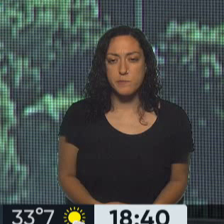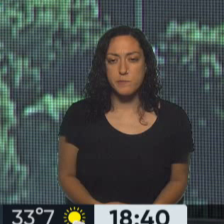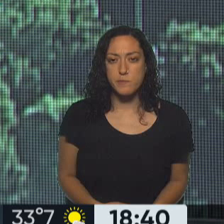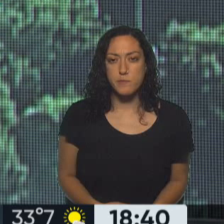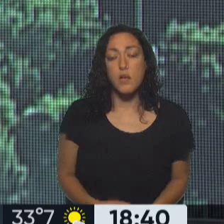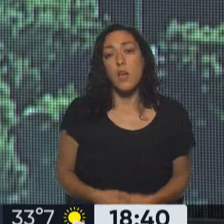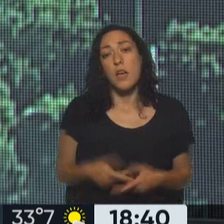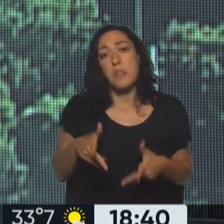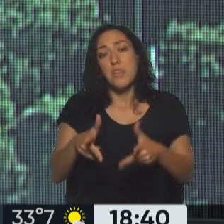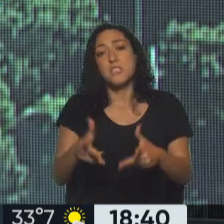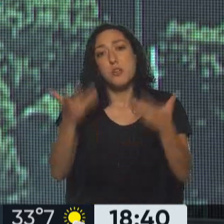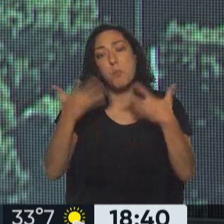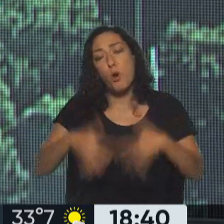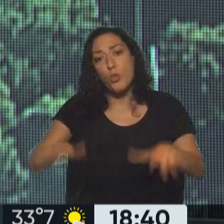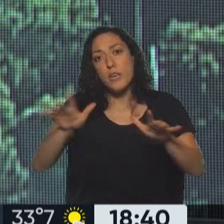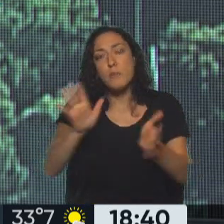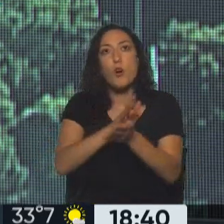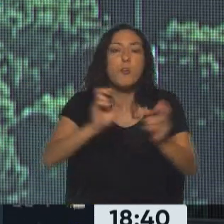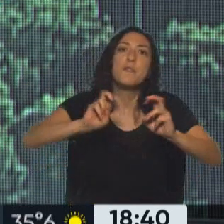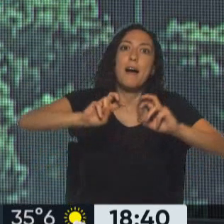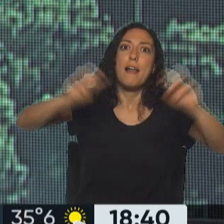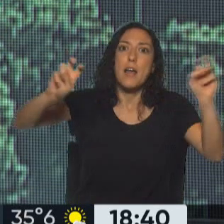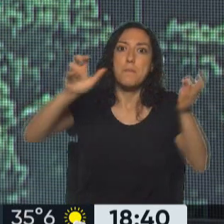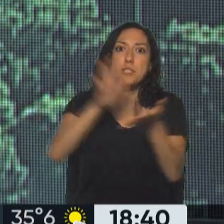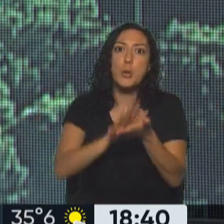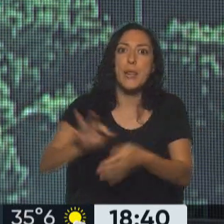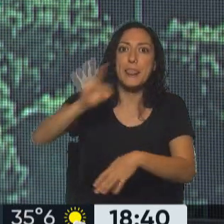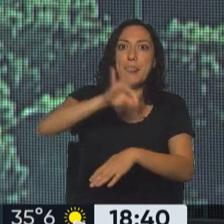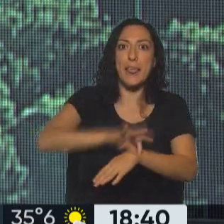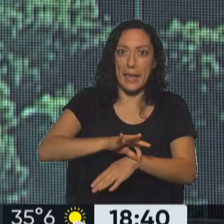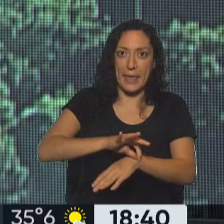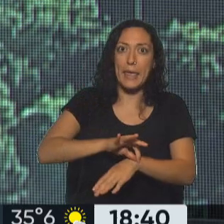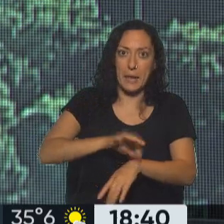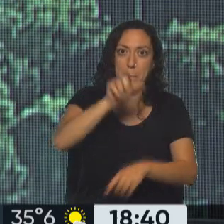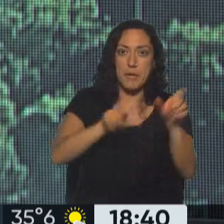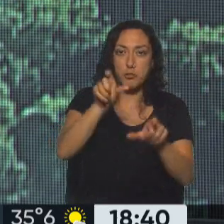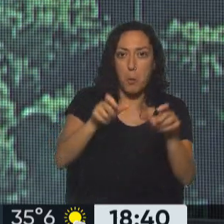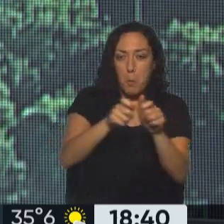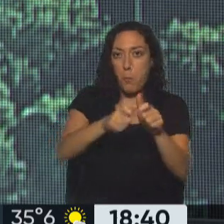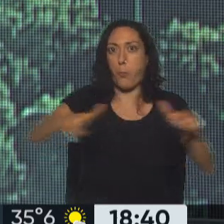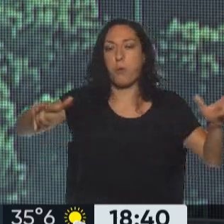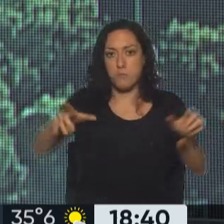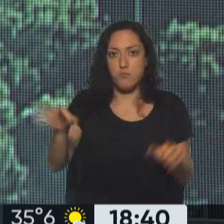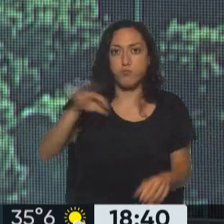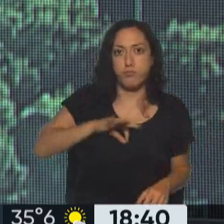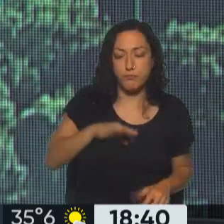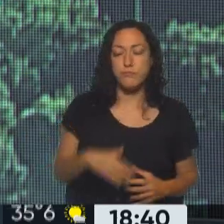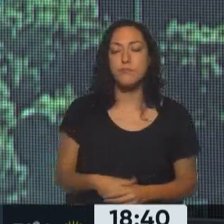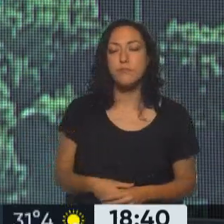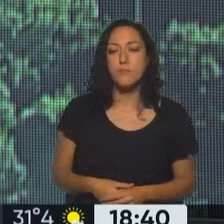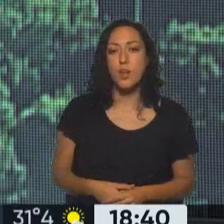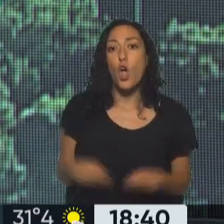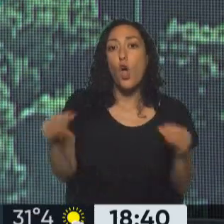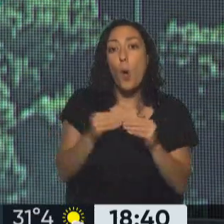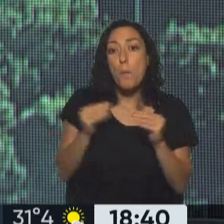podríamos decir que se enciende un poco la alarma sobre los casos de dengue porque están en aumento ayer les cuento puntual con una compañera